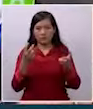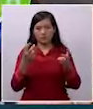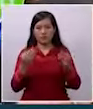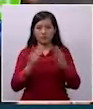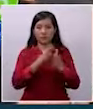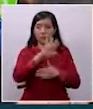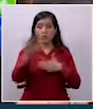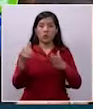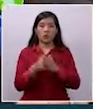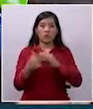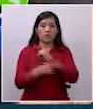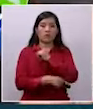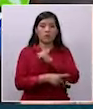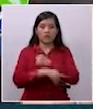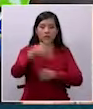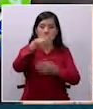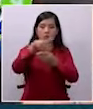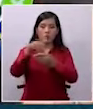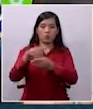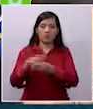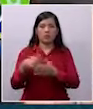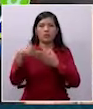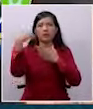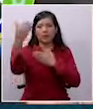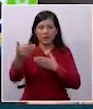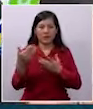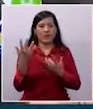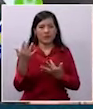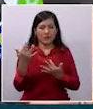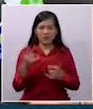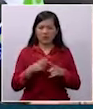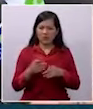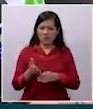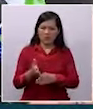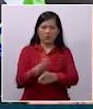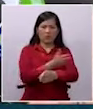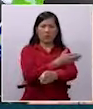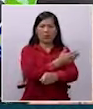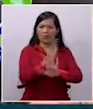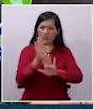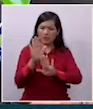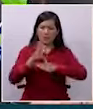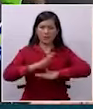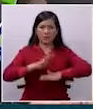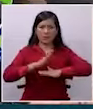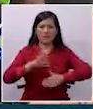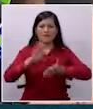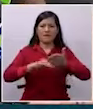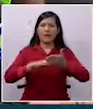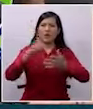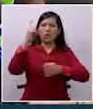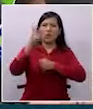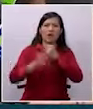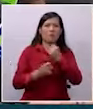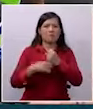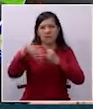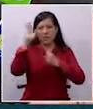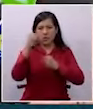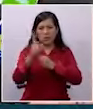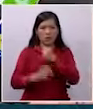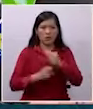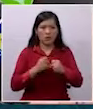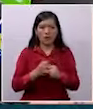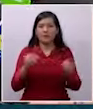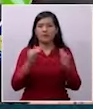país va a llegar, pero no tiene que llegar de manera tan prematura. Faltan más de un año para las elecciones.